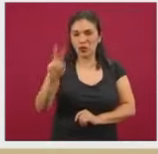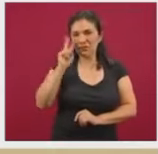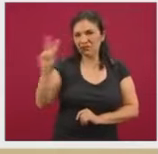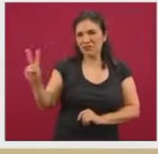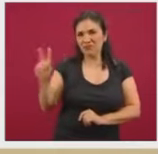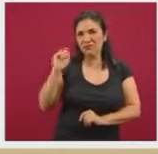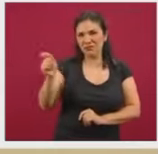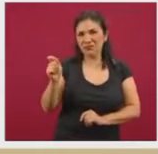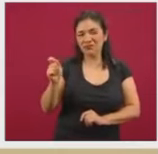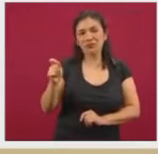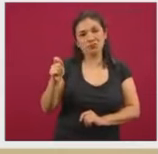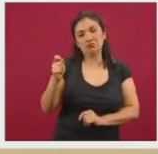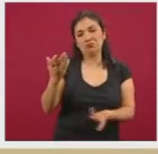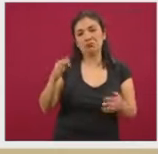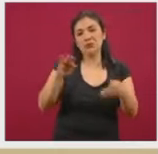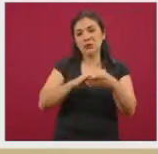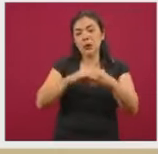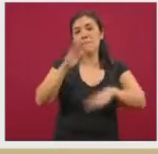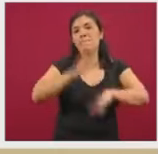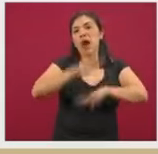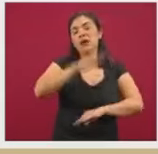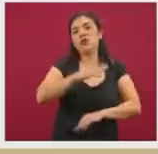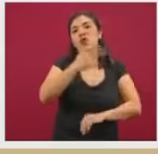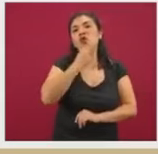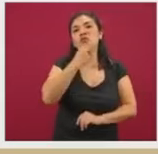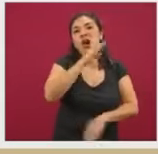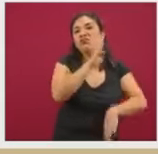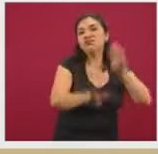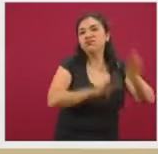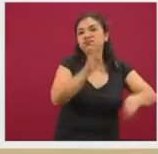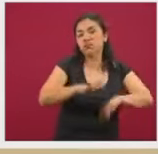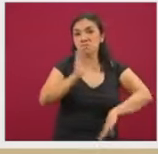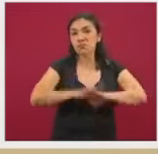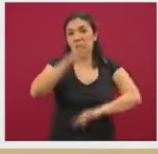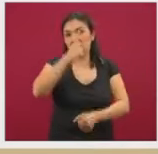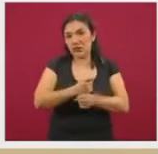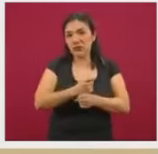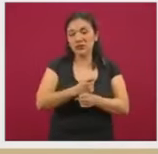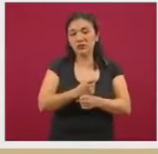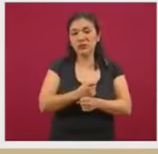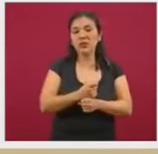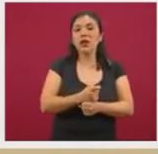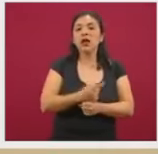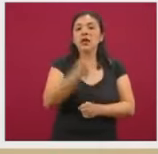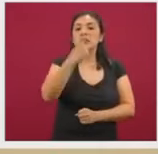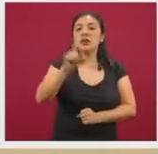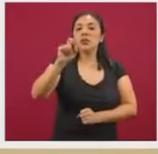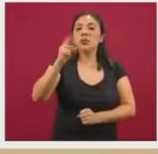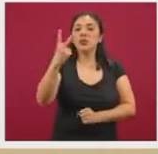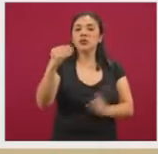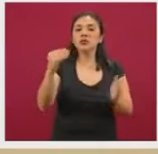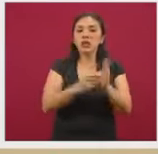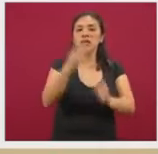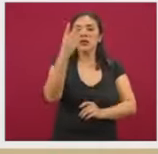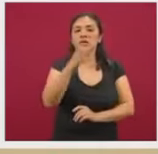veíamos, es un incremento mayor de exceso de mortalidad en los hombres, con 122.000